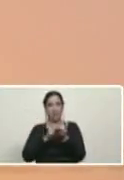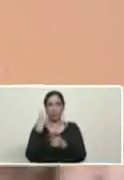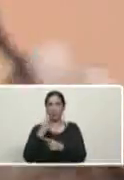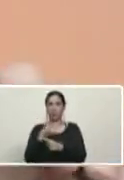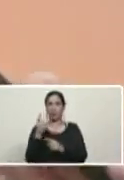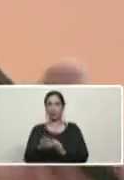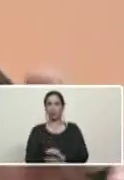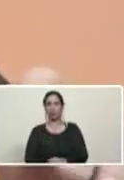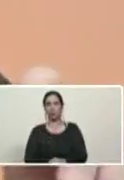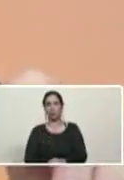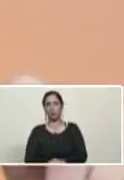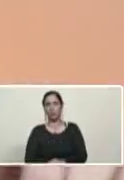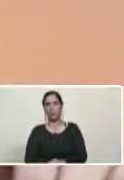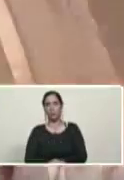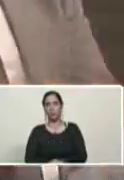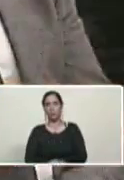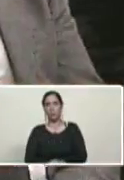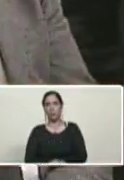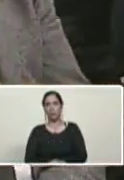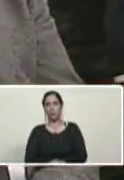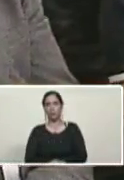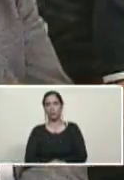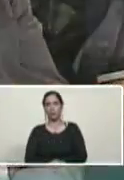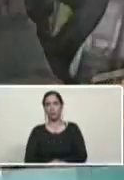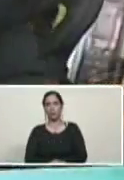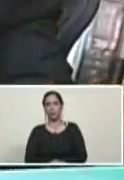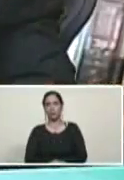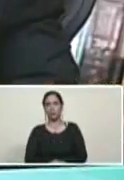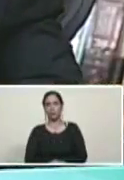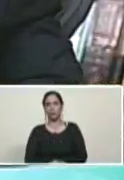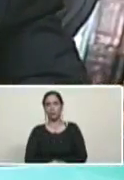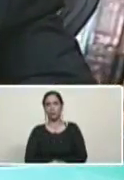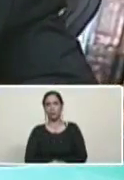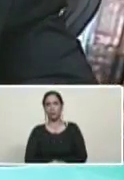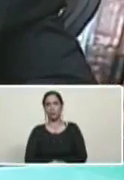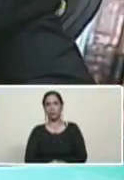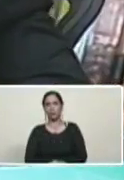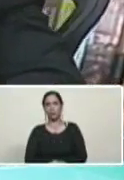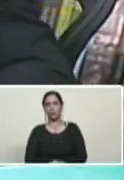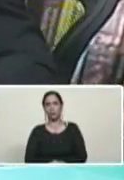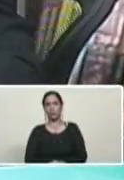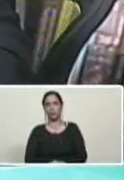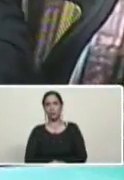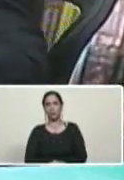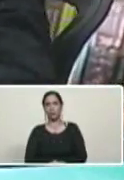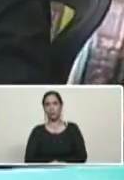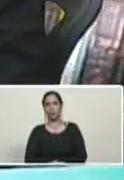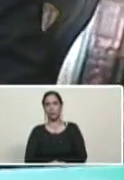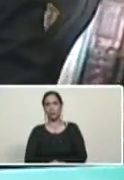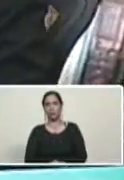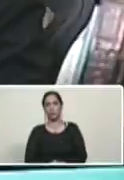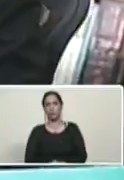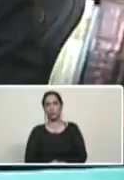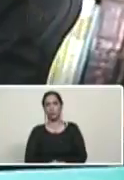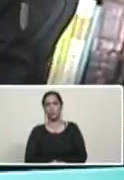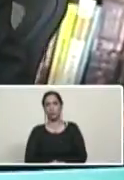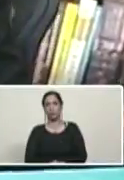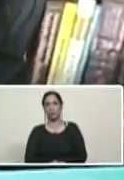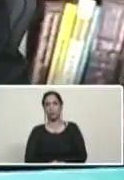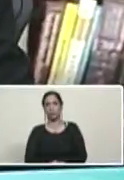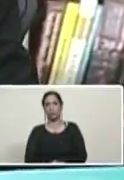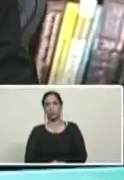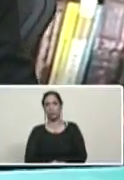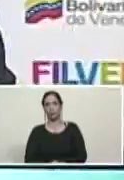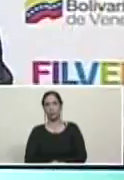Raúl? Amílcar Figueroa. No podía ser de otro modo. No podía ser de otro modo. Editorial